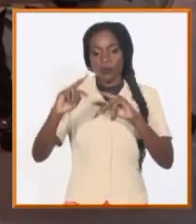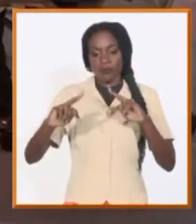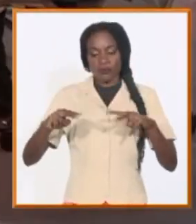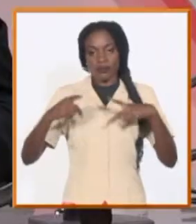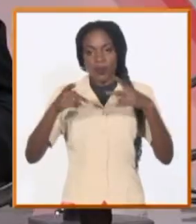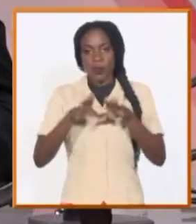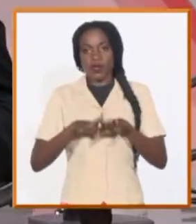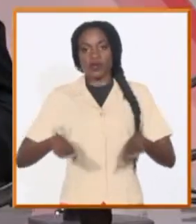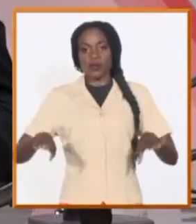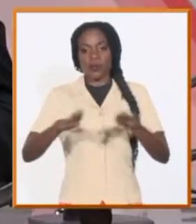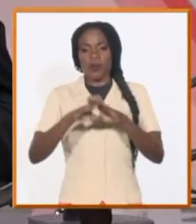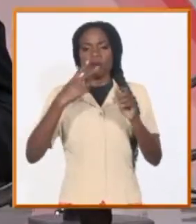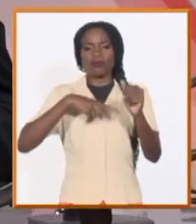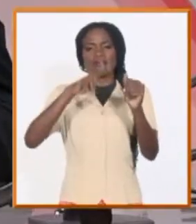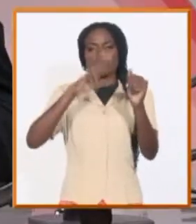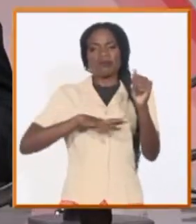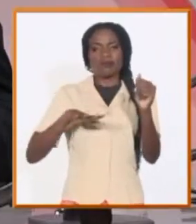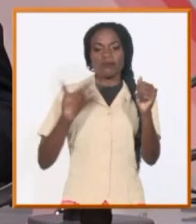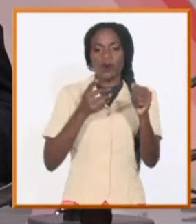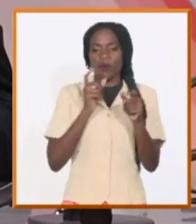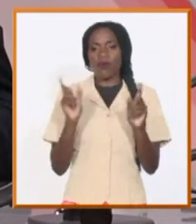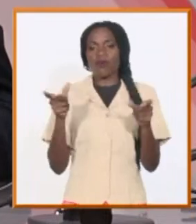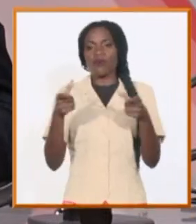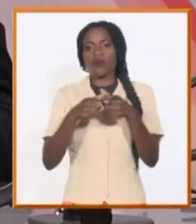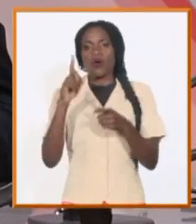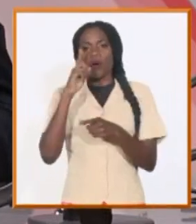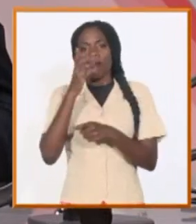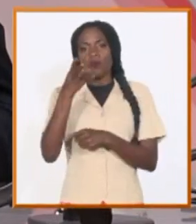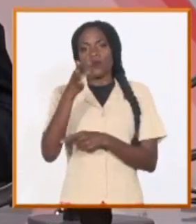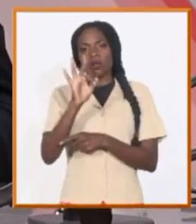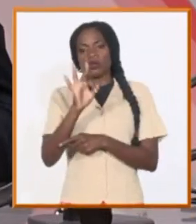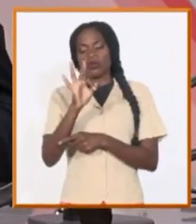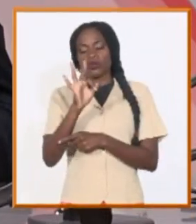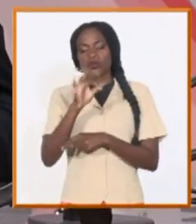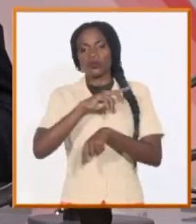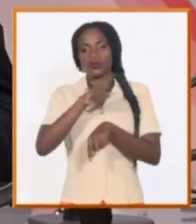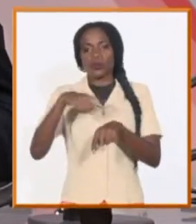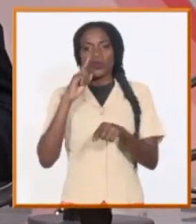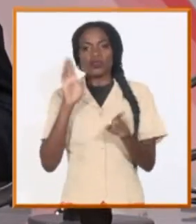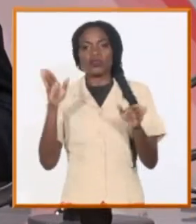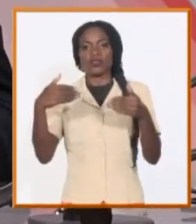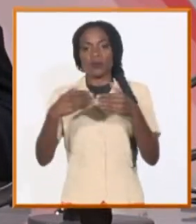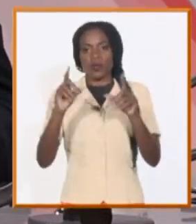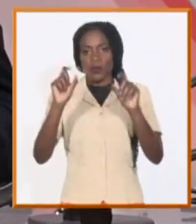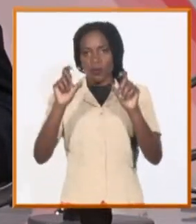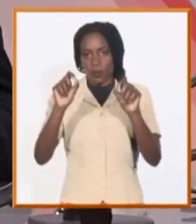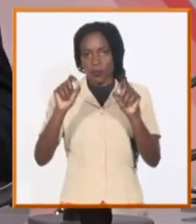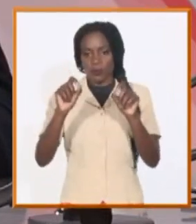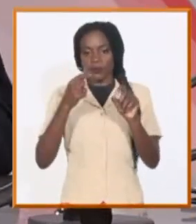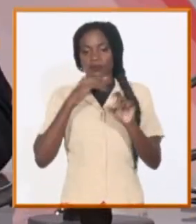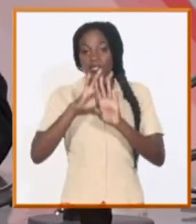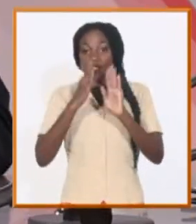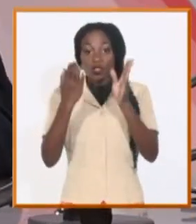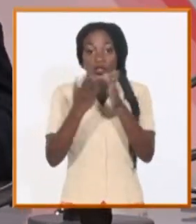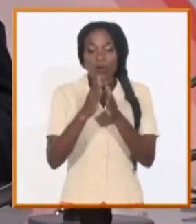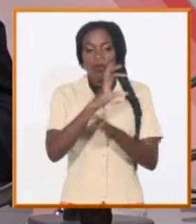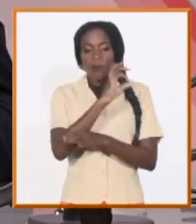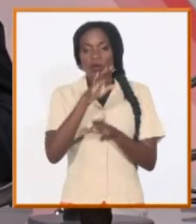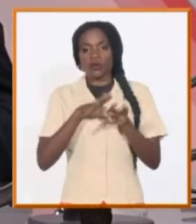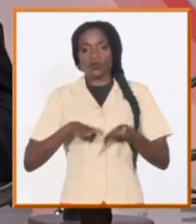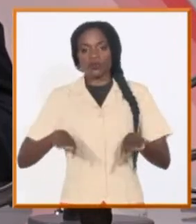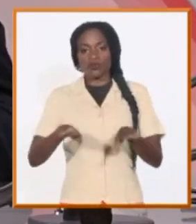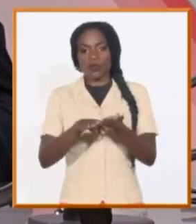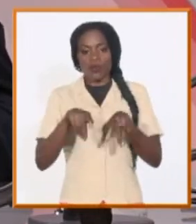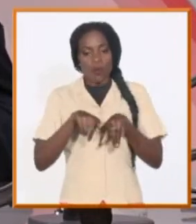para hacer valoraciones finales a menos de 48 horas de terminados los Juegos. Así que los invito a que nos acompañen en